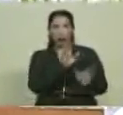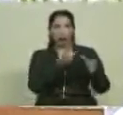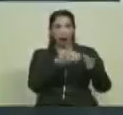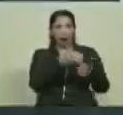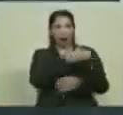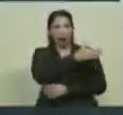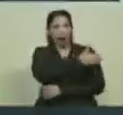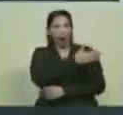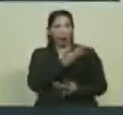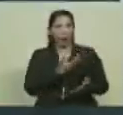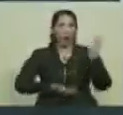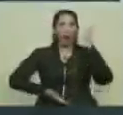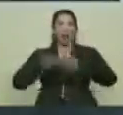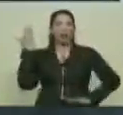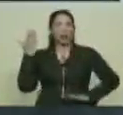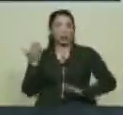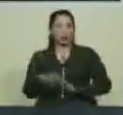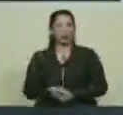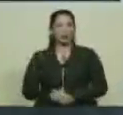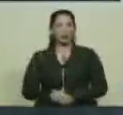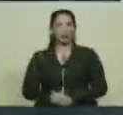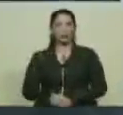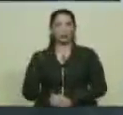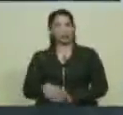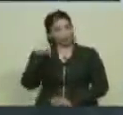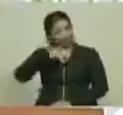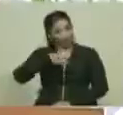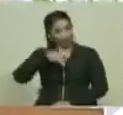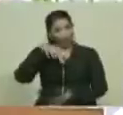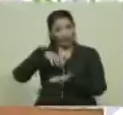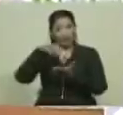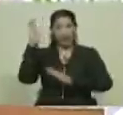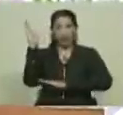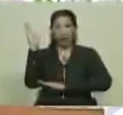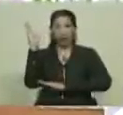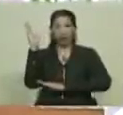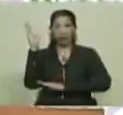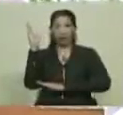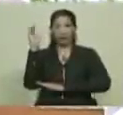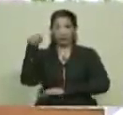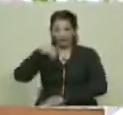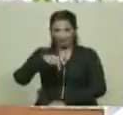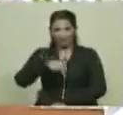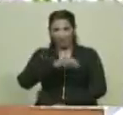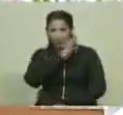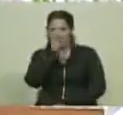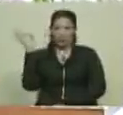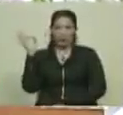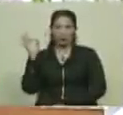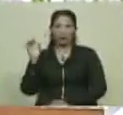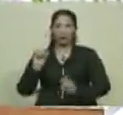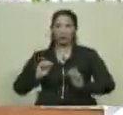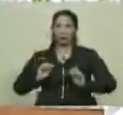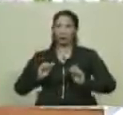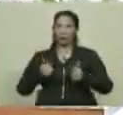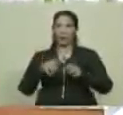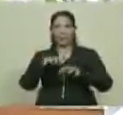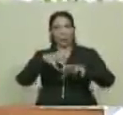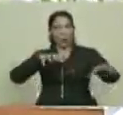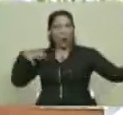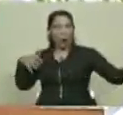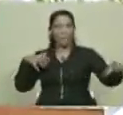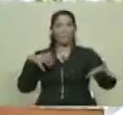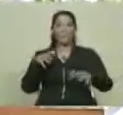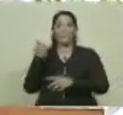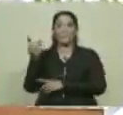salida. Y fue aquí en el estado Lara, y fue Barquisimeto, donde se iniciaron las grandes concentraciones del pueblo de